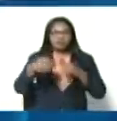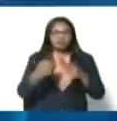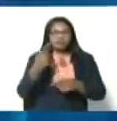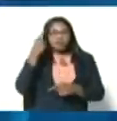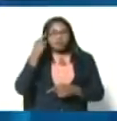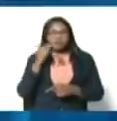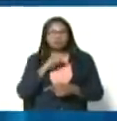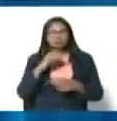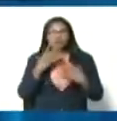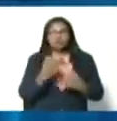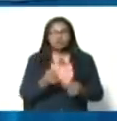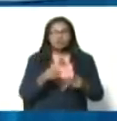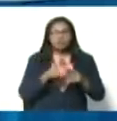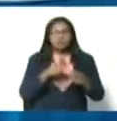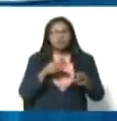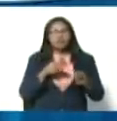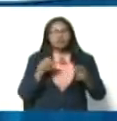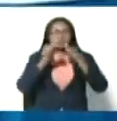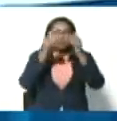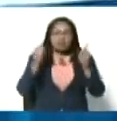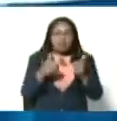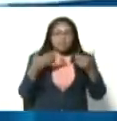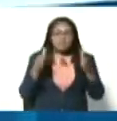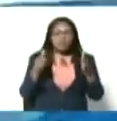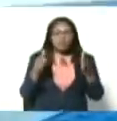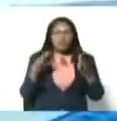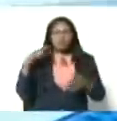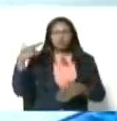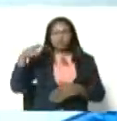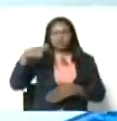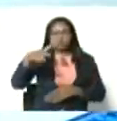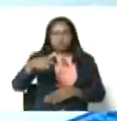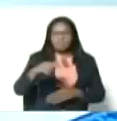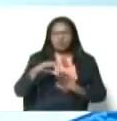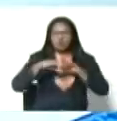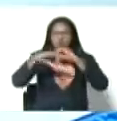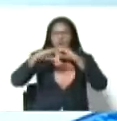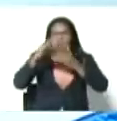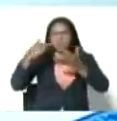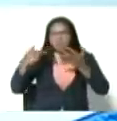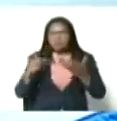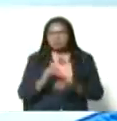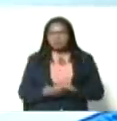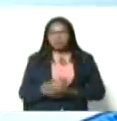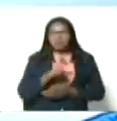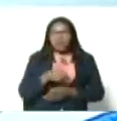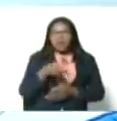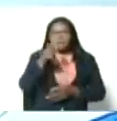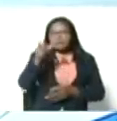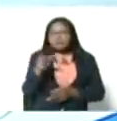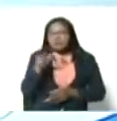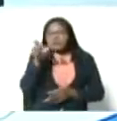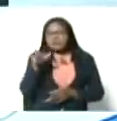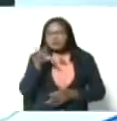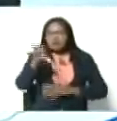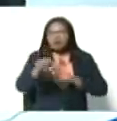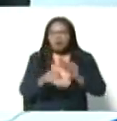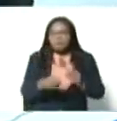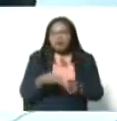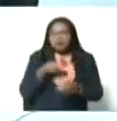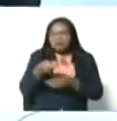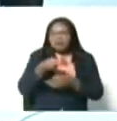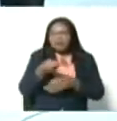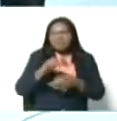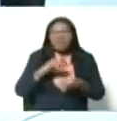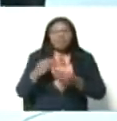nos extenderíamos por todo el sistema de transporte público superficial. Correcto, la gente compraría su tarjeta. ¿Dónde comprarían su